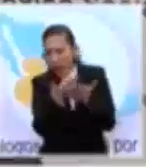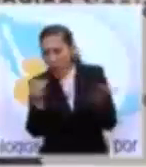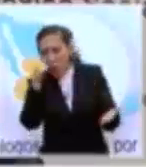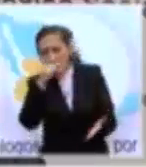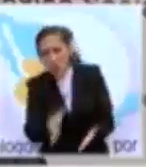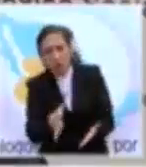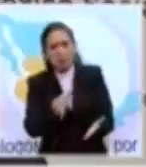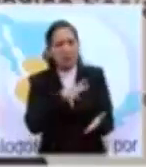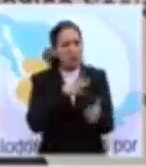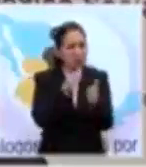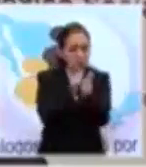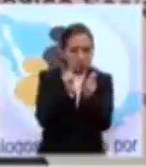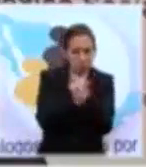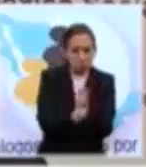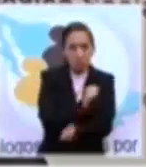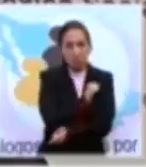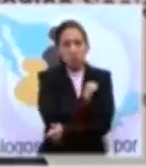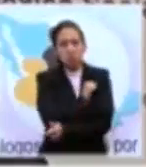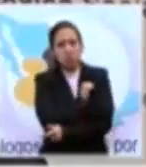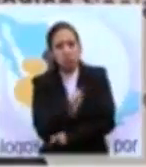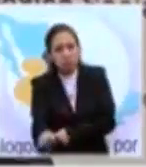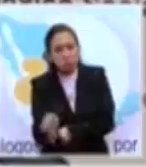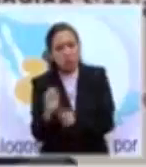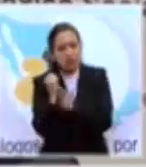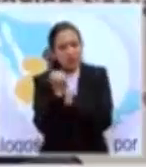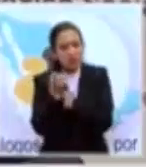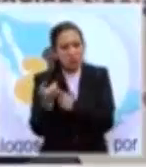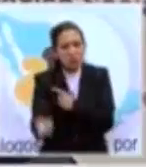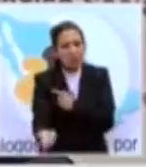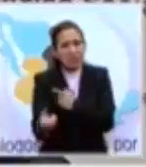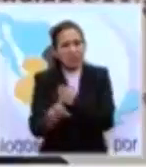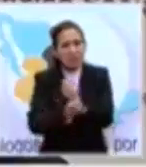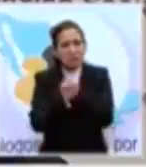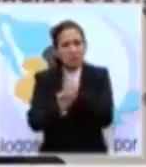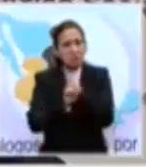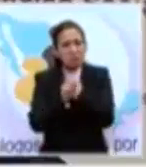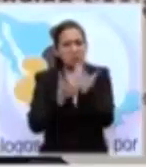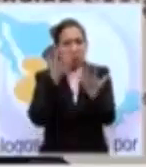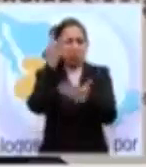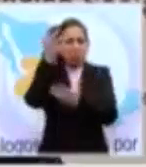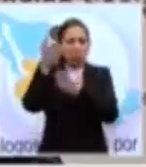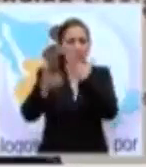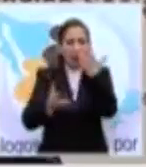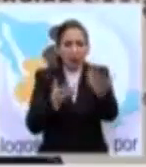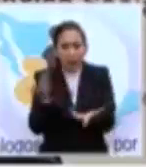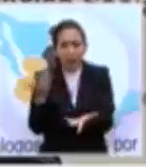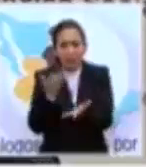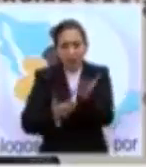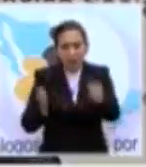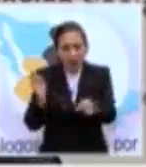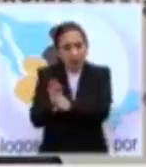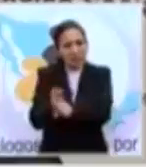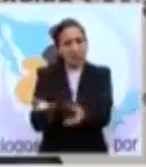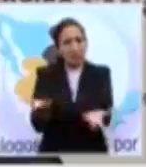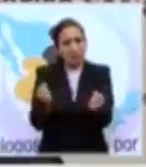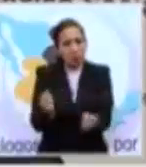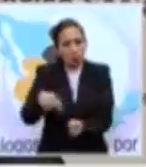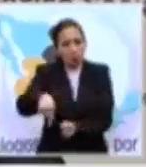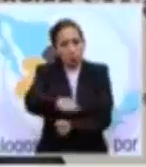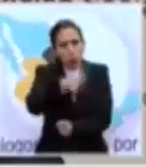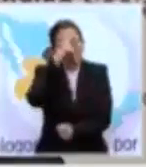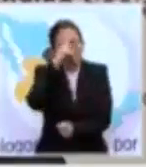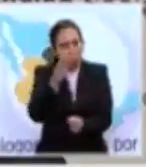que tengamos una situación de crisis y sobre todo de inseguridad en el país. Pues yo creo